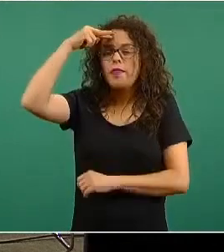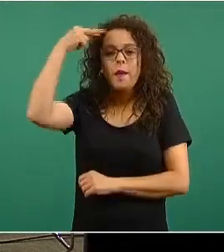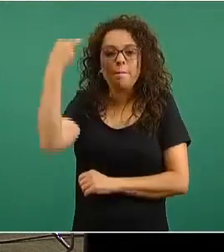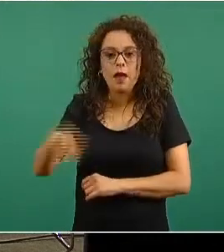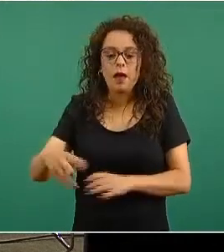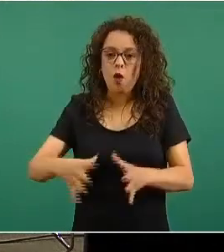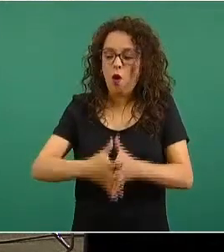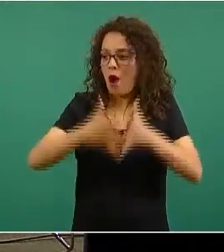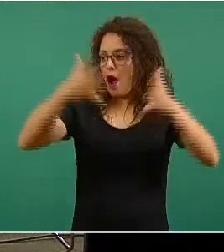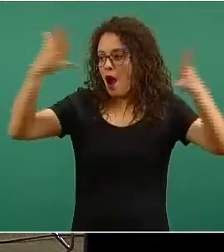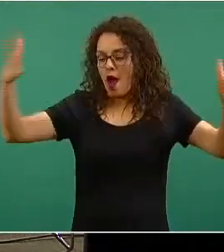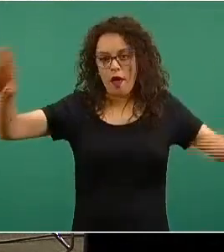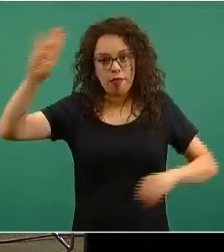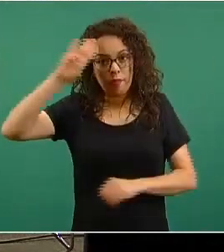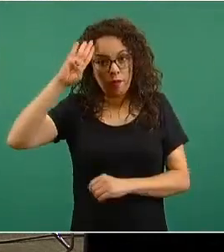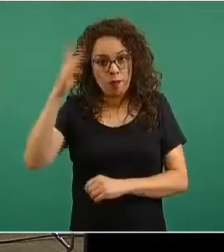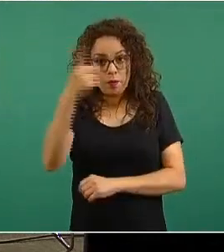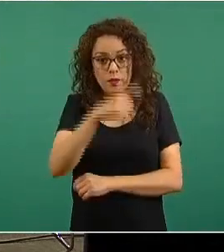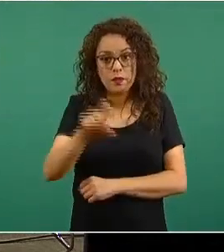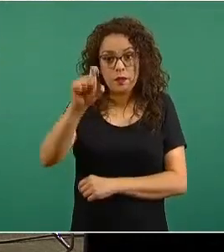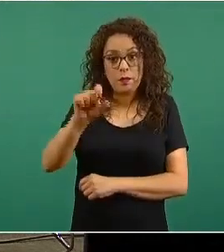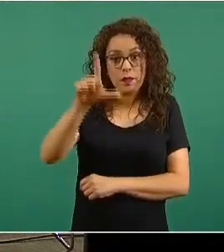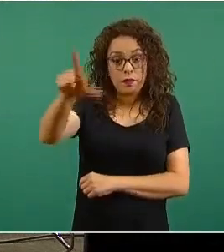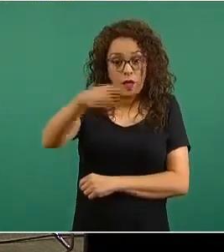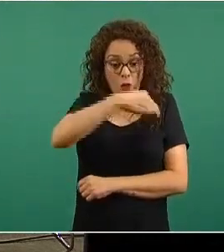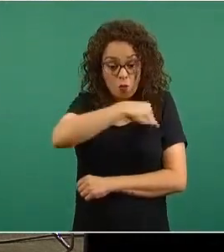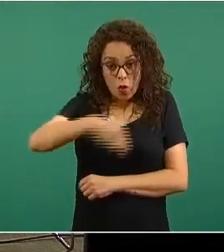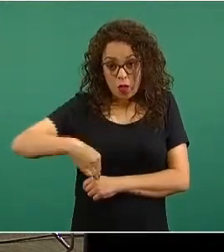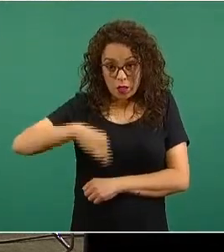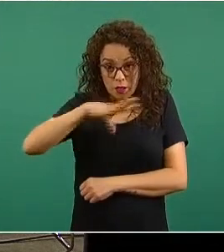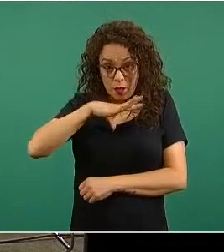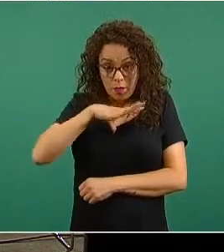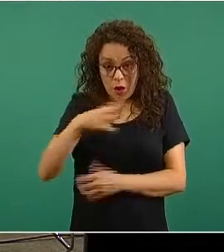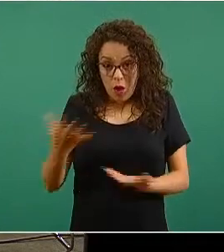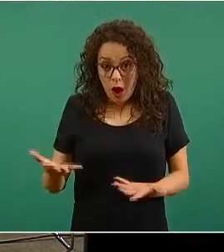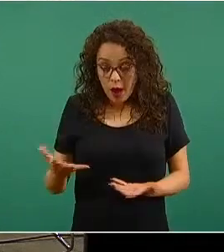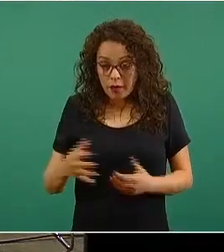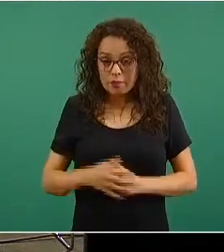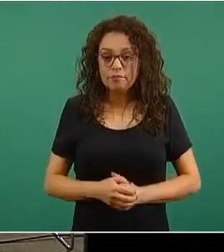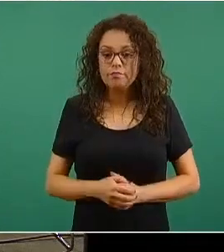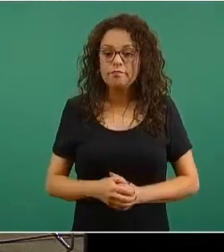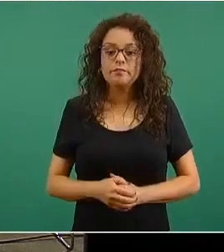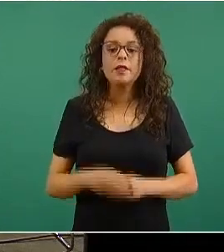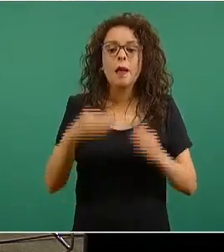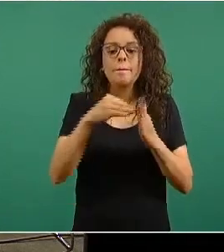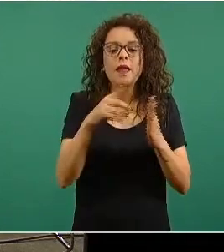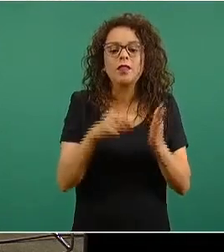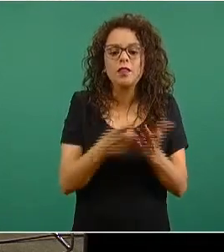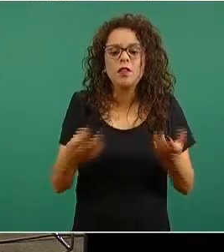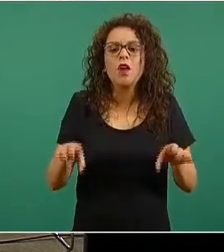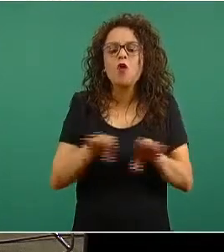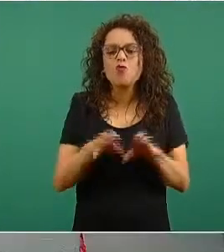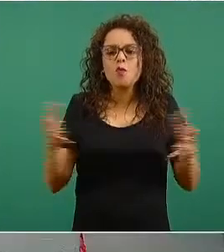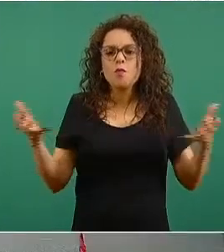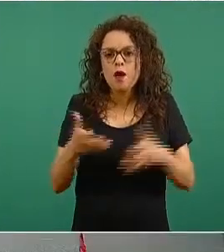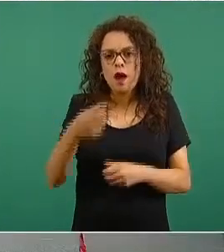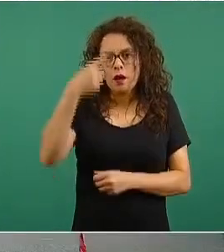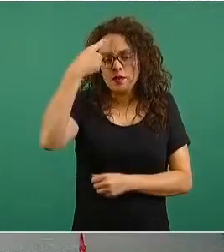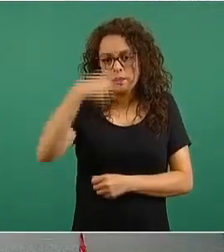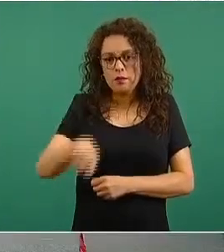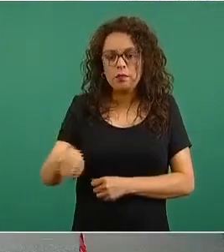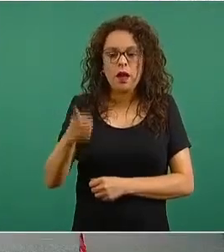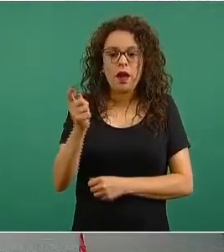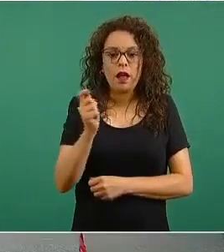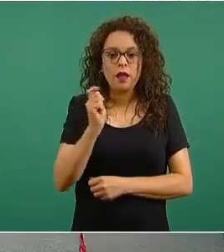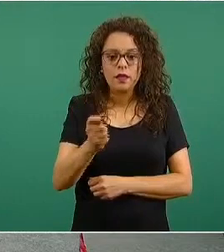extenso. Tiene 127 municipios. ¿Cuál sería el mecanismo que se ha diseñado de parte de la Secretaría de Salud del Gobierno Federal para, por